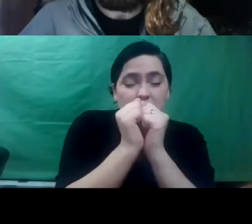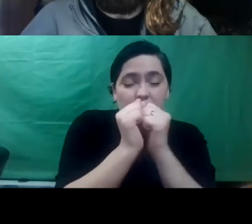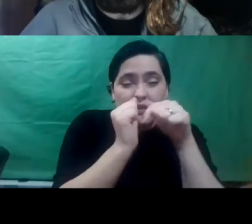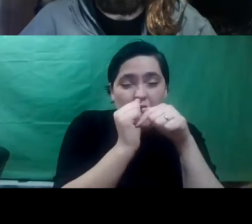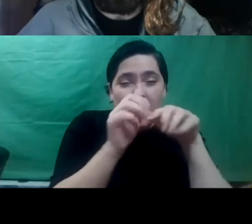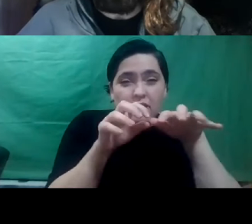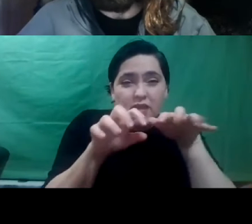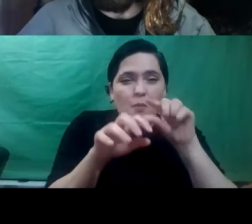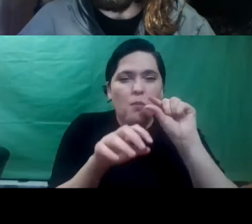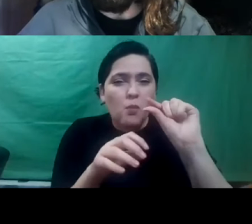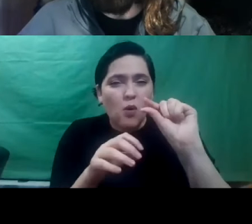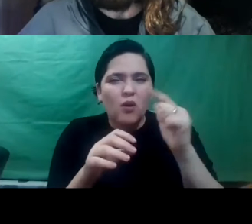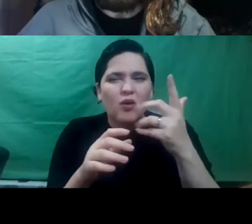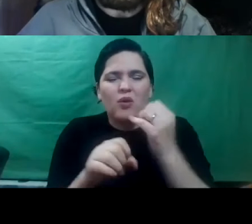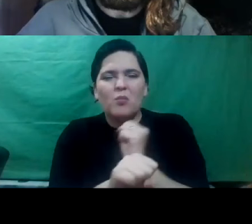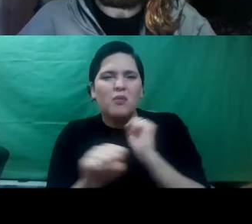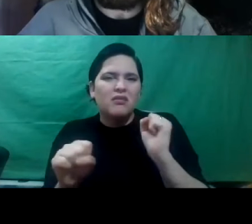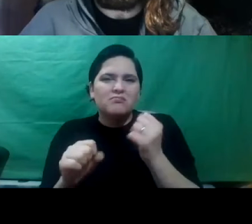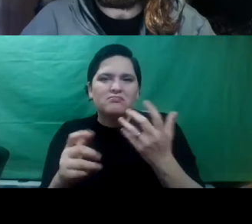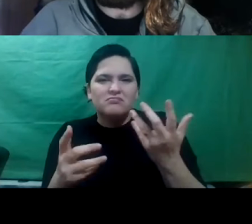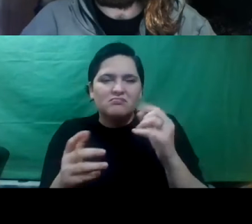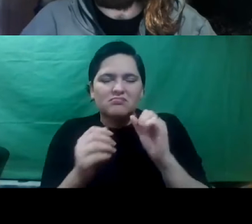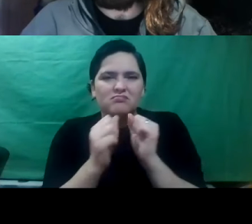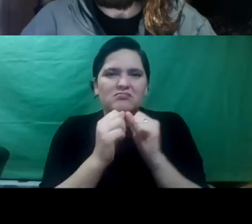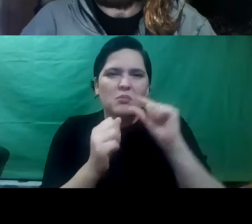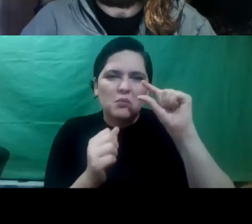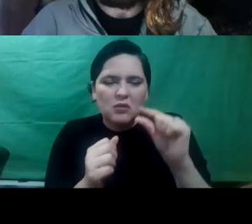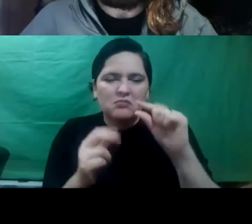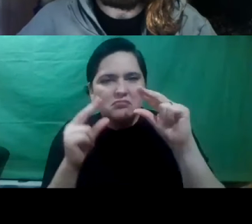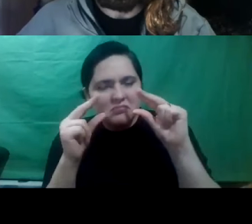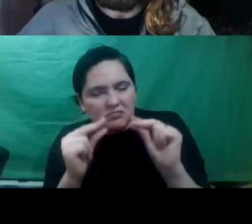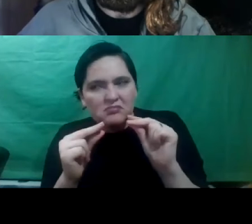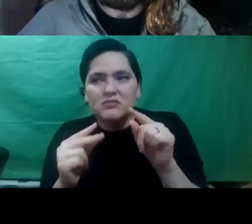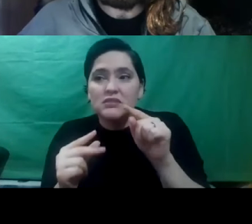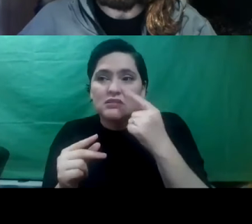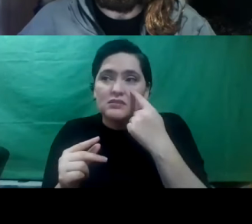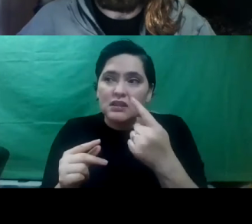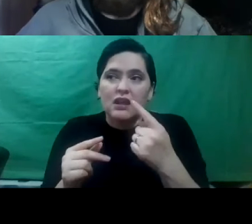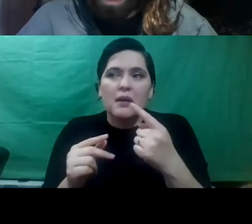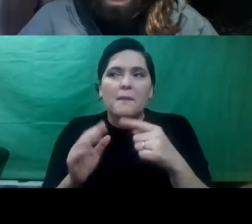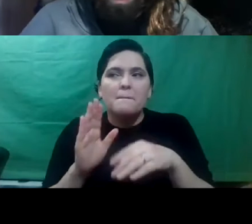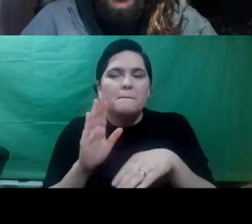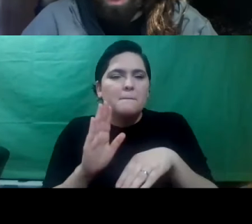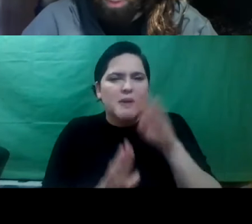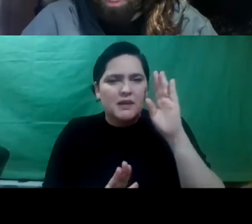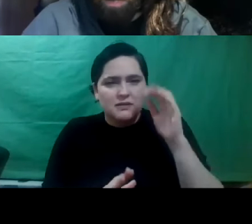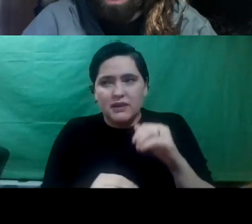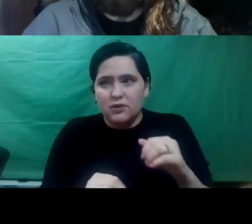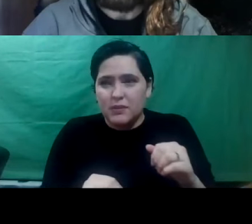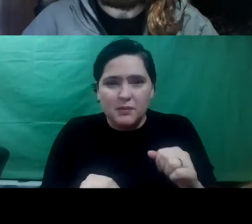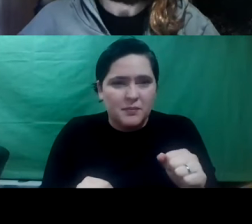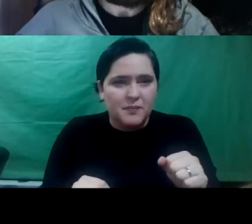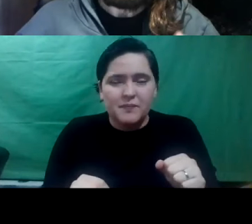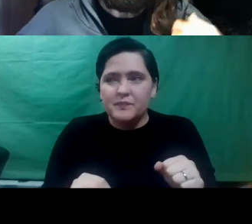tampoco permite la actividad cerebral. Y esta teoría del cerebro entrópico vincula entonces la riqueza de la actividad cerebral, que la vamos a medir con la